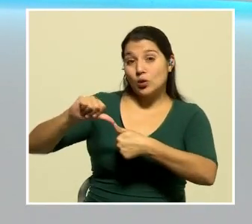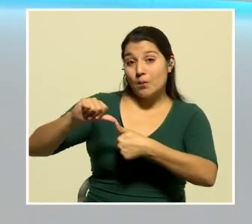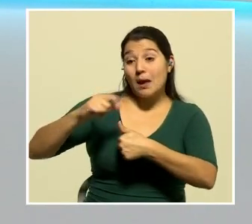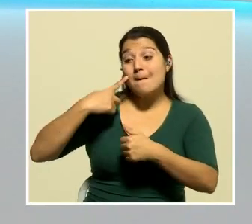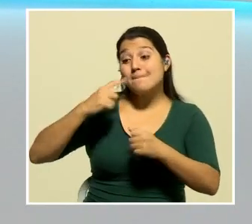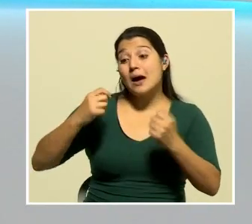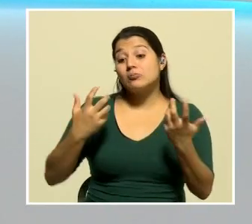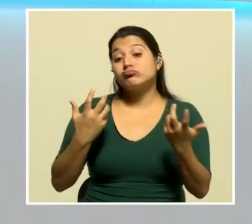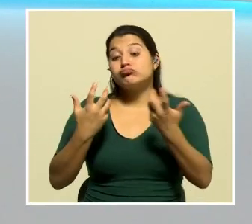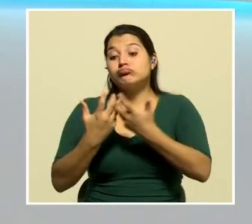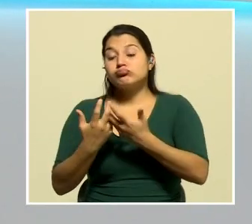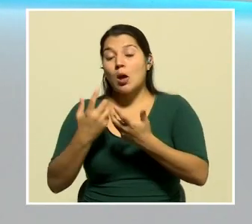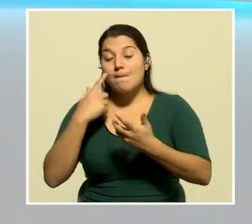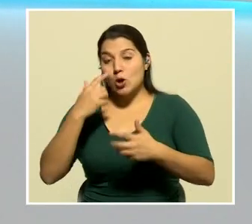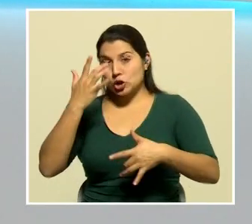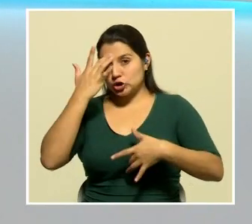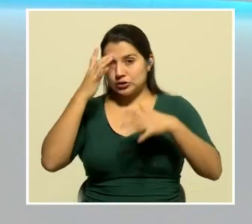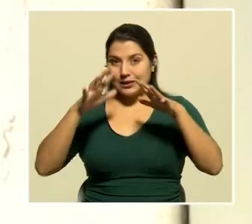la pandemia.